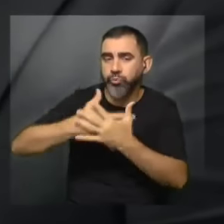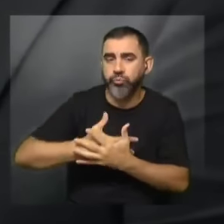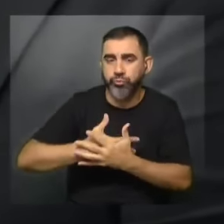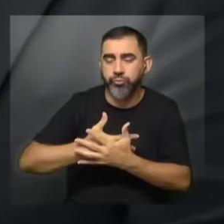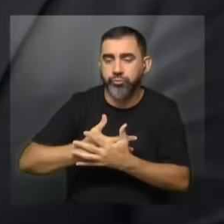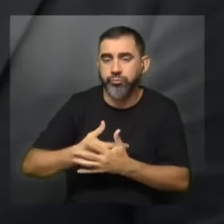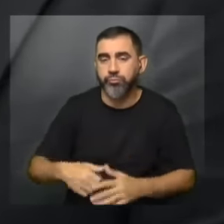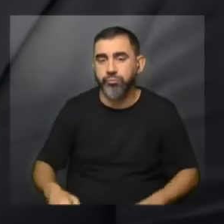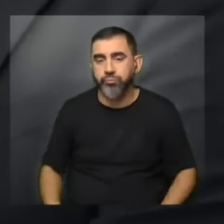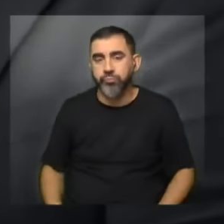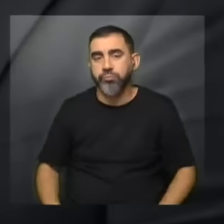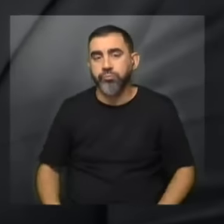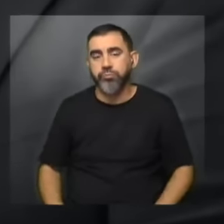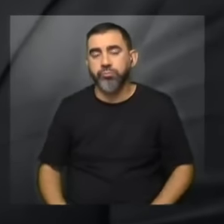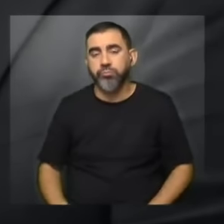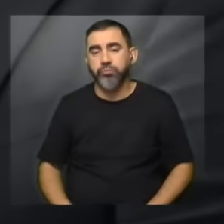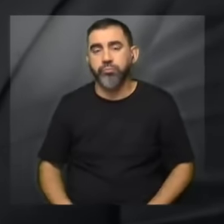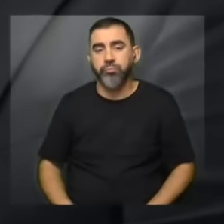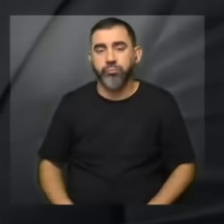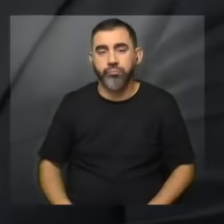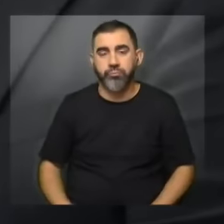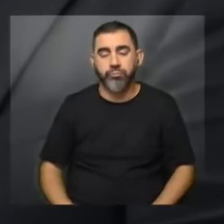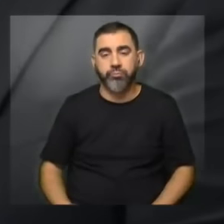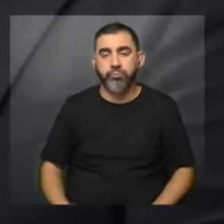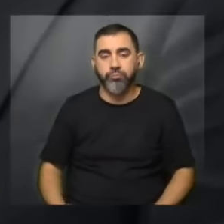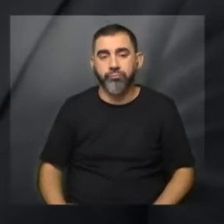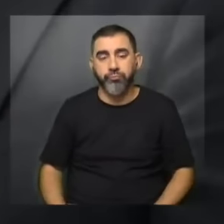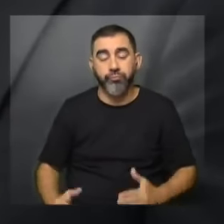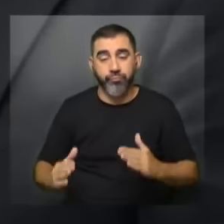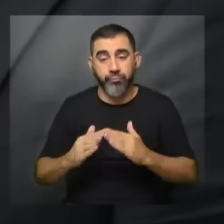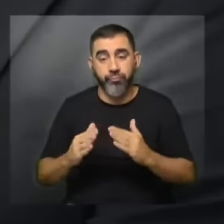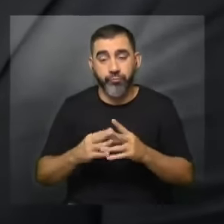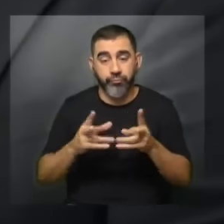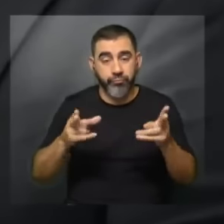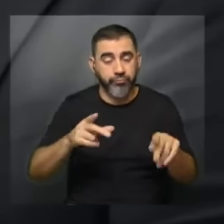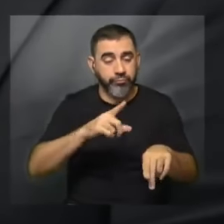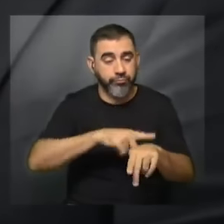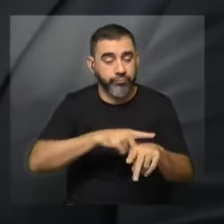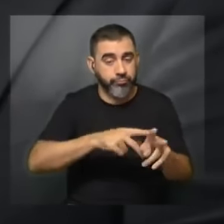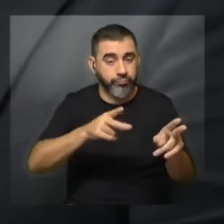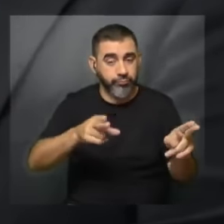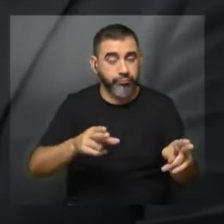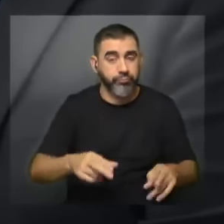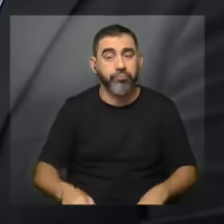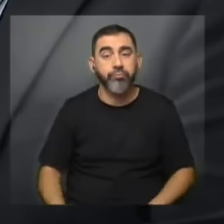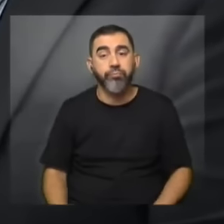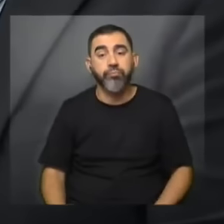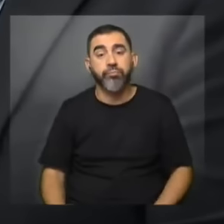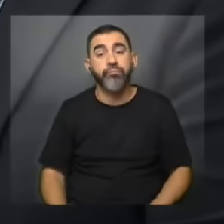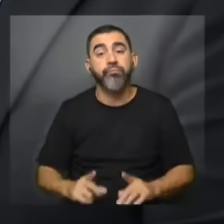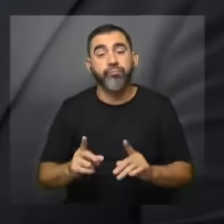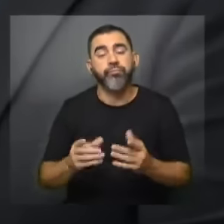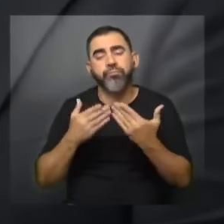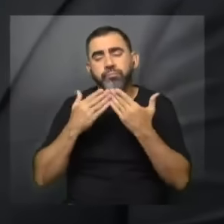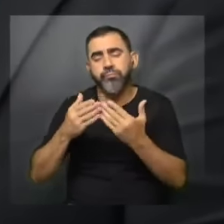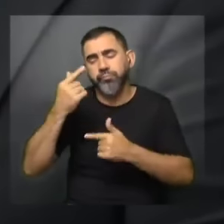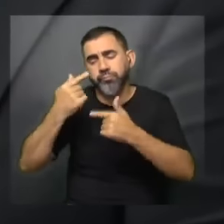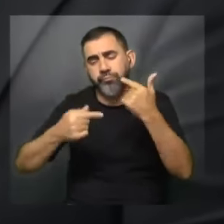asociado a la criminalidad este los hogares han sido sujetos en un periodo de tiempo determinado y también se preguntan otros